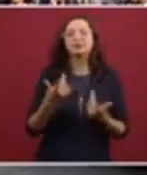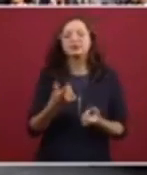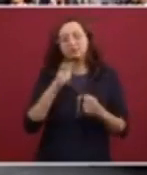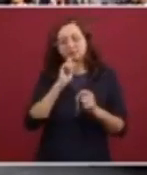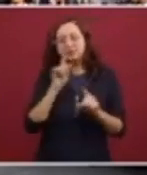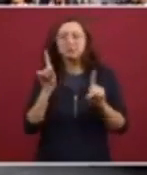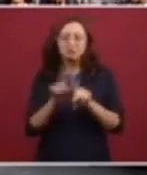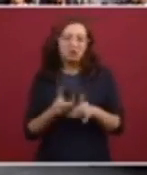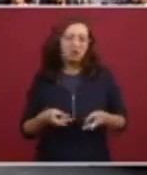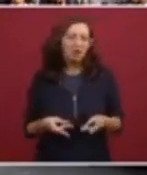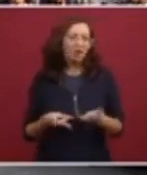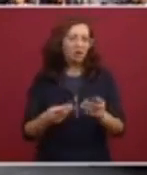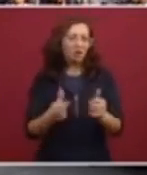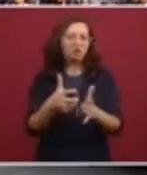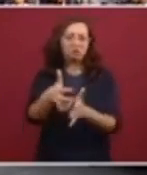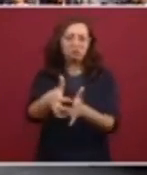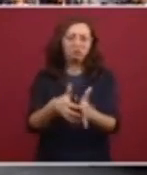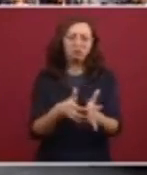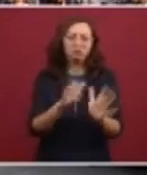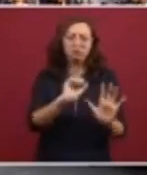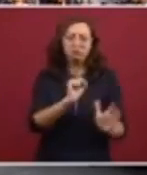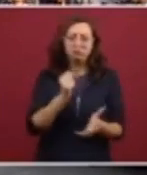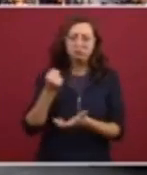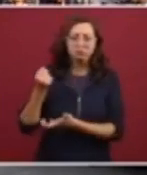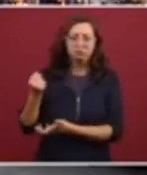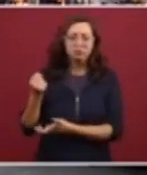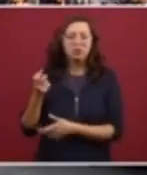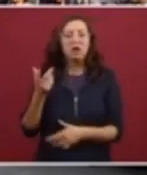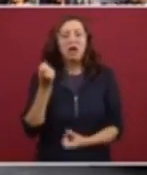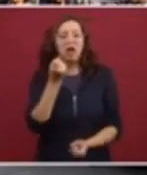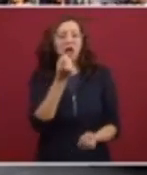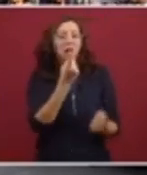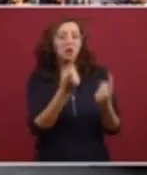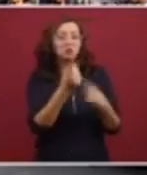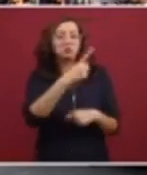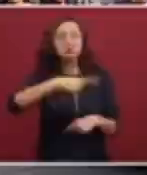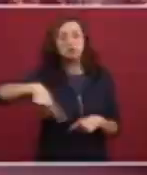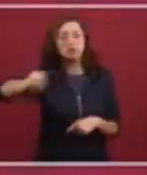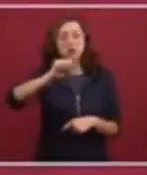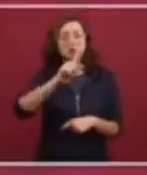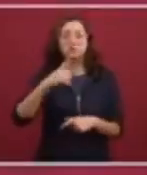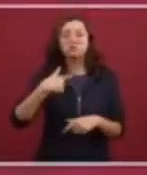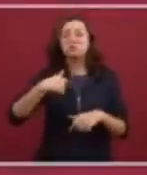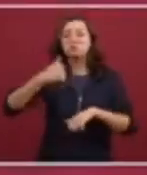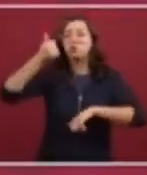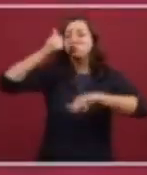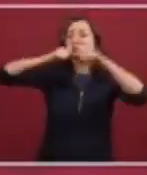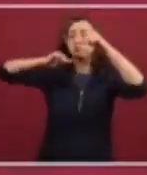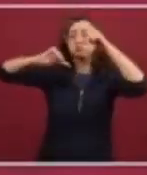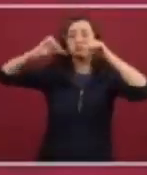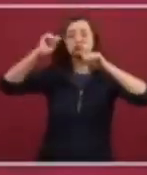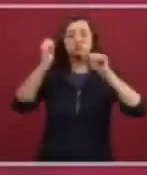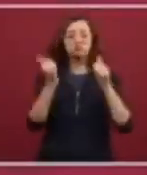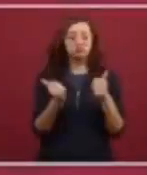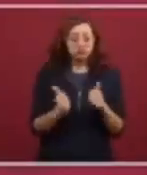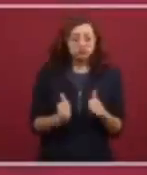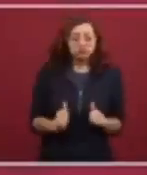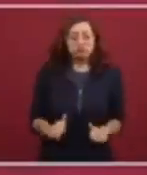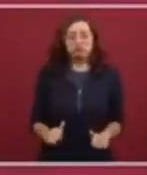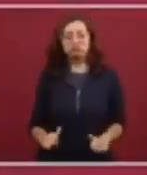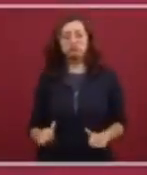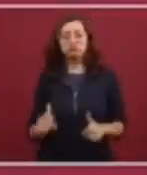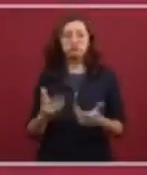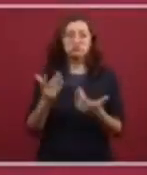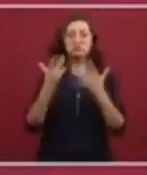los altos usuarios turcos que se hacían hasta cirugía plástica a costillas de la derecha